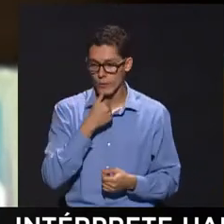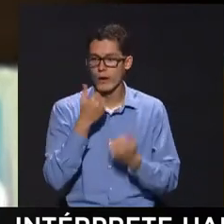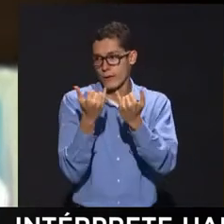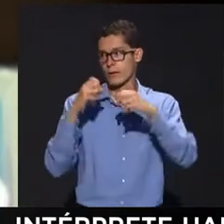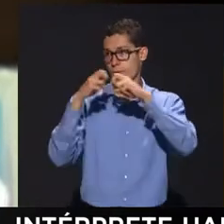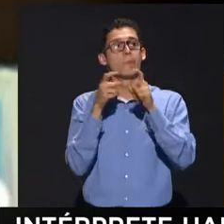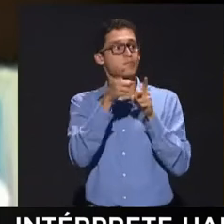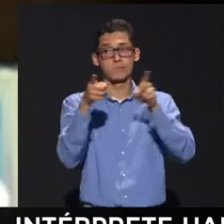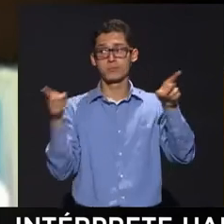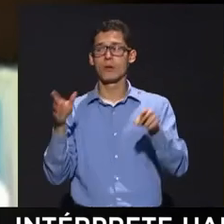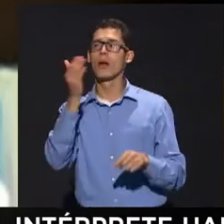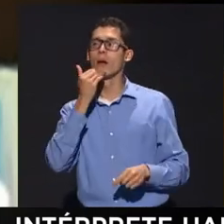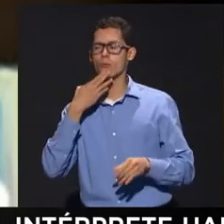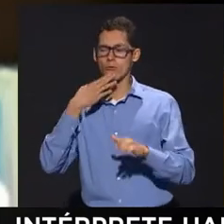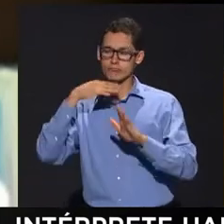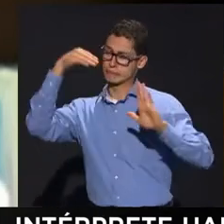nuestros